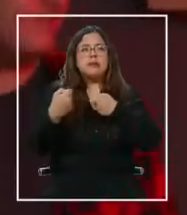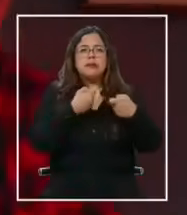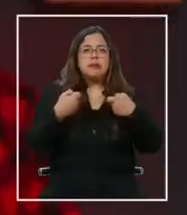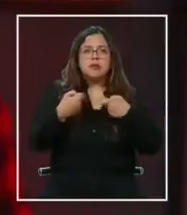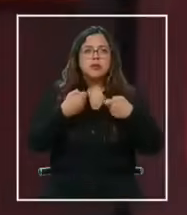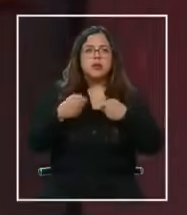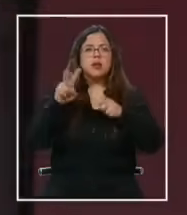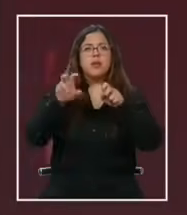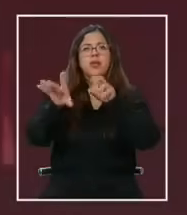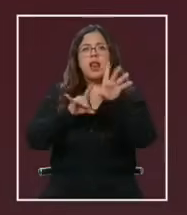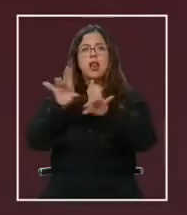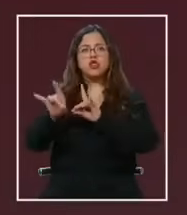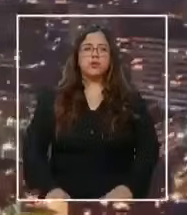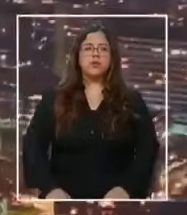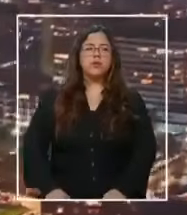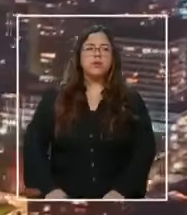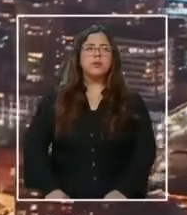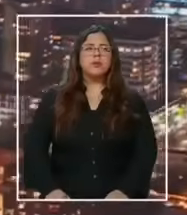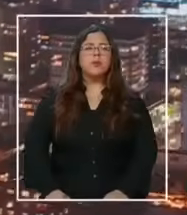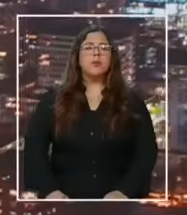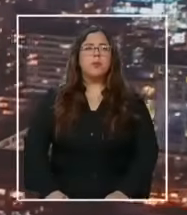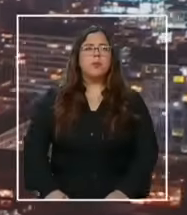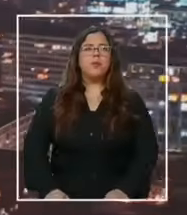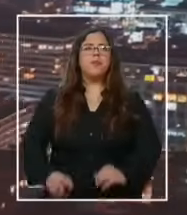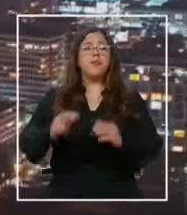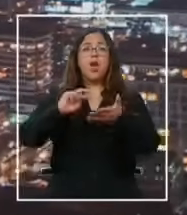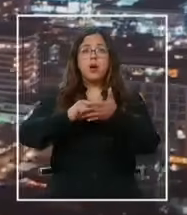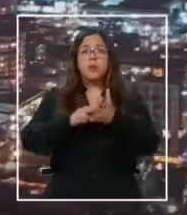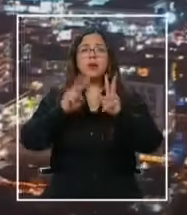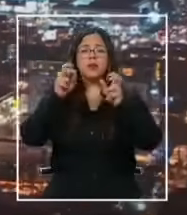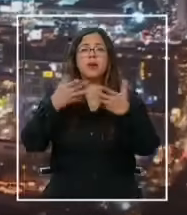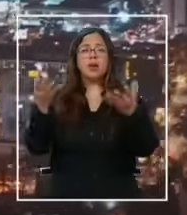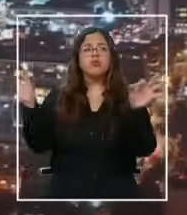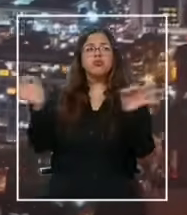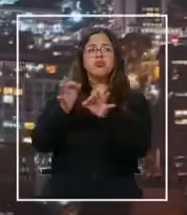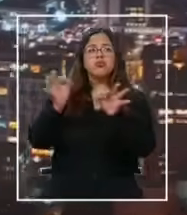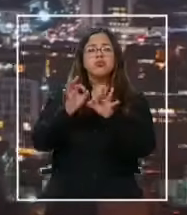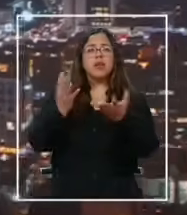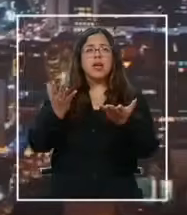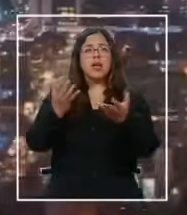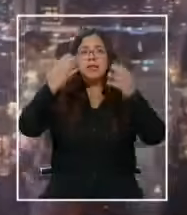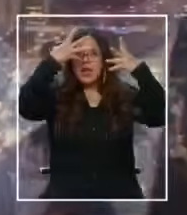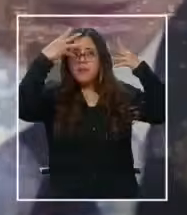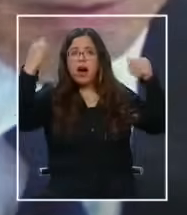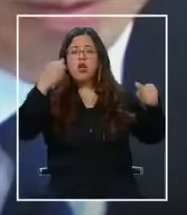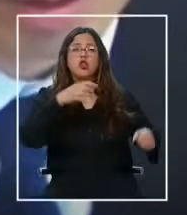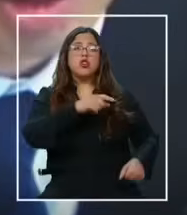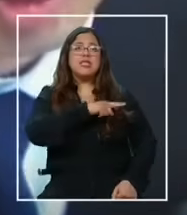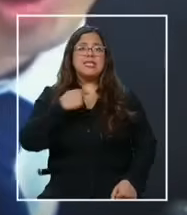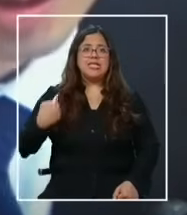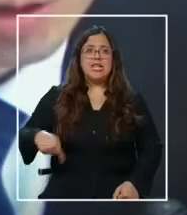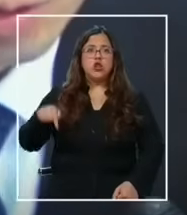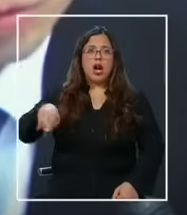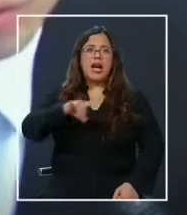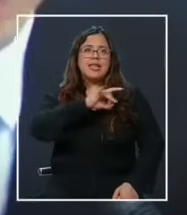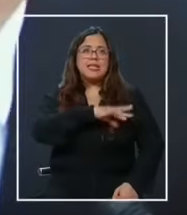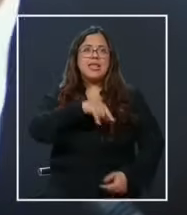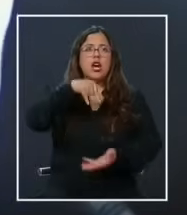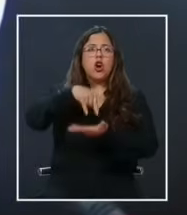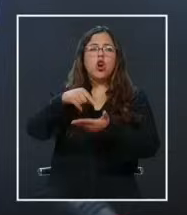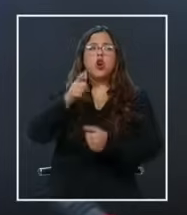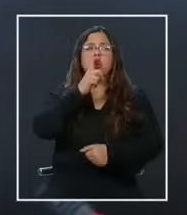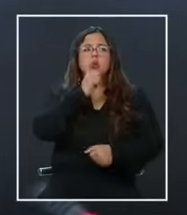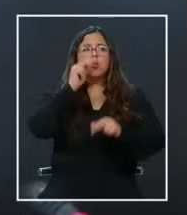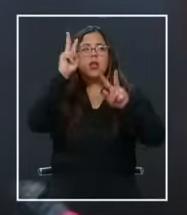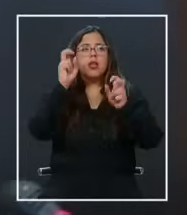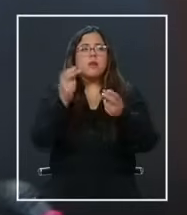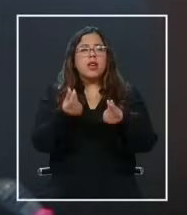aún más la elección polémica generaron las declaraciones del embajador chino en Chile quien en el congreso cuestionó la decisión de